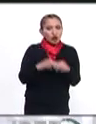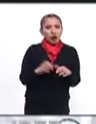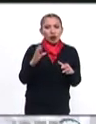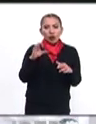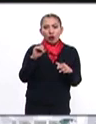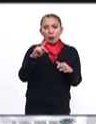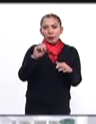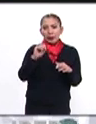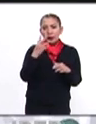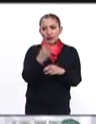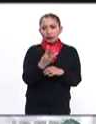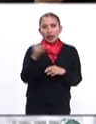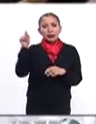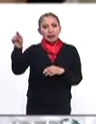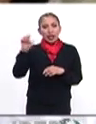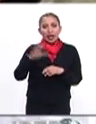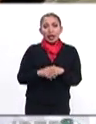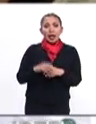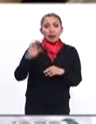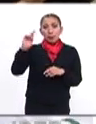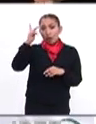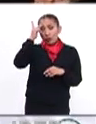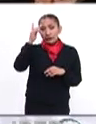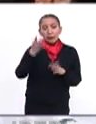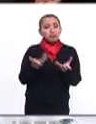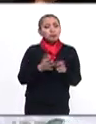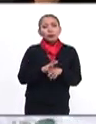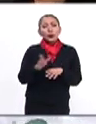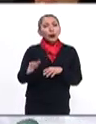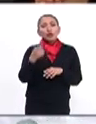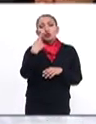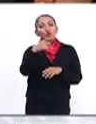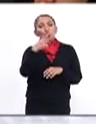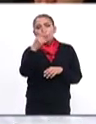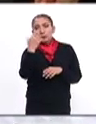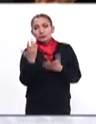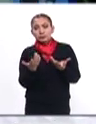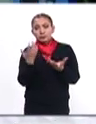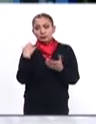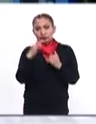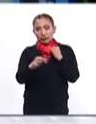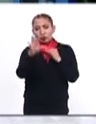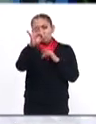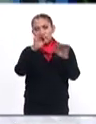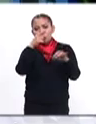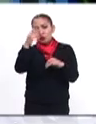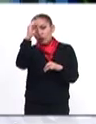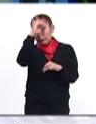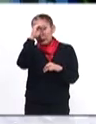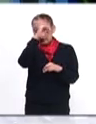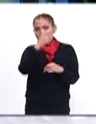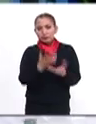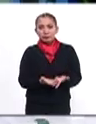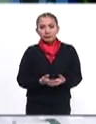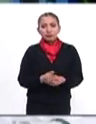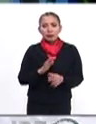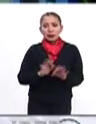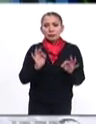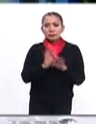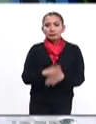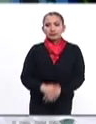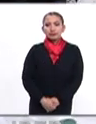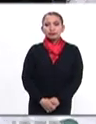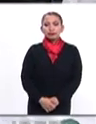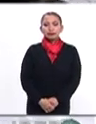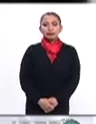de COP24 allá en Katowice? ¿Cuáles son las conclusiones a las que tú llegas, tus perspectivas más